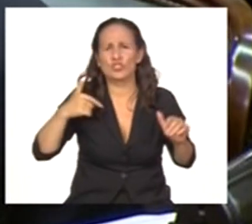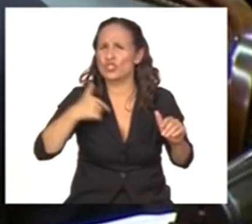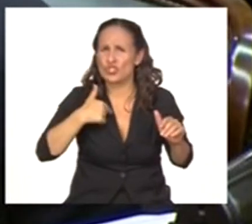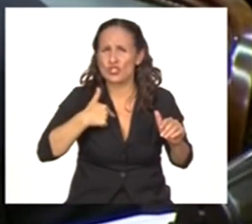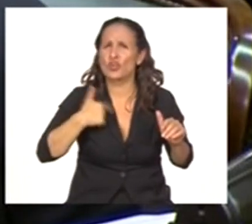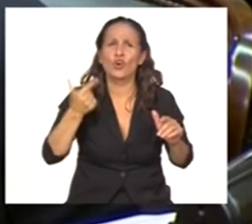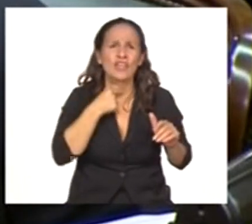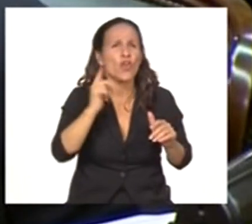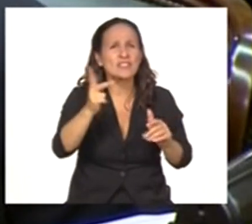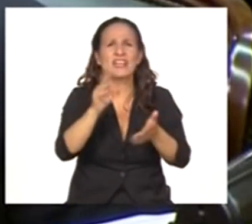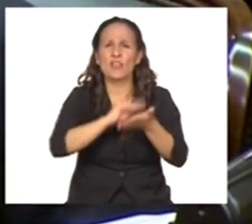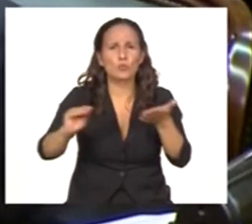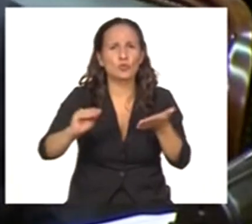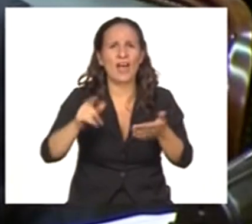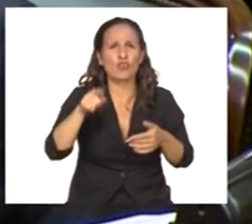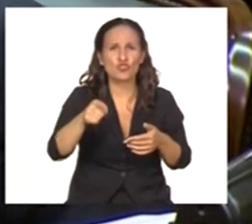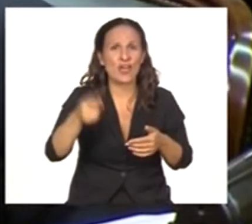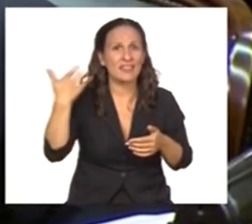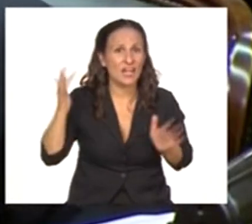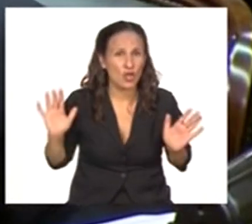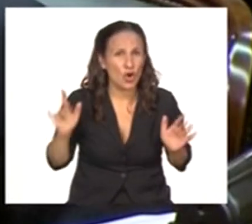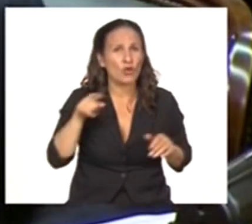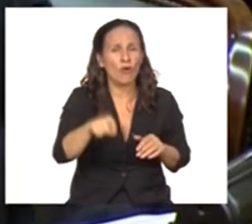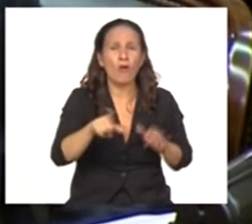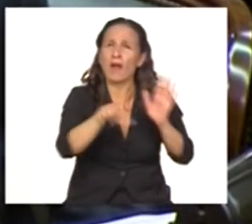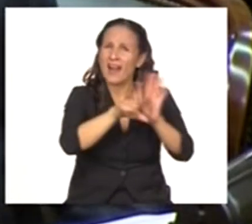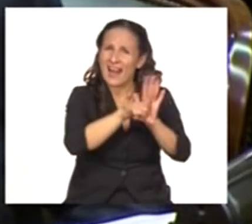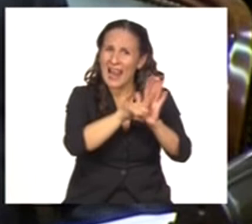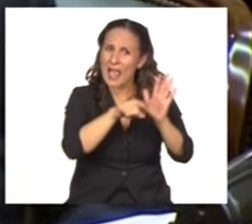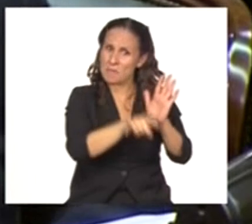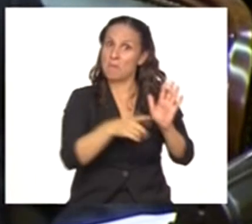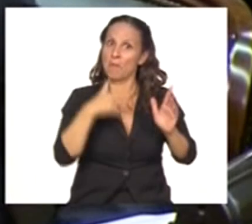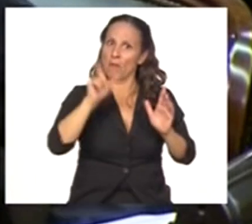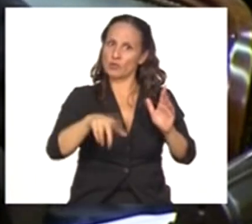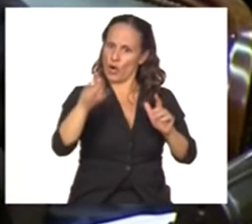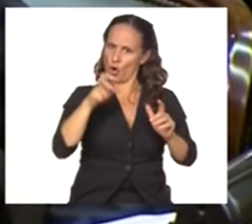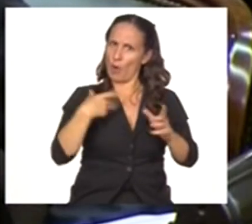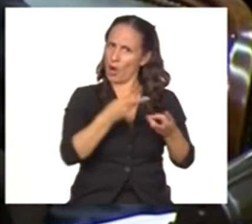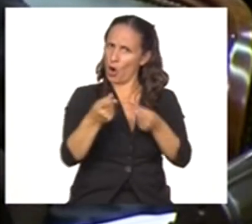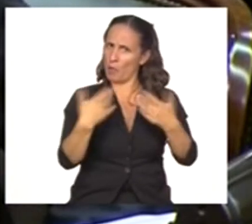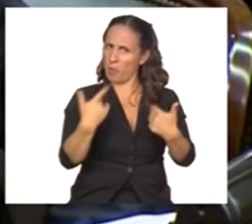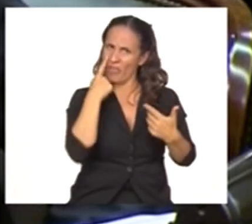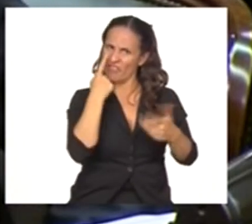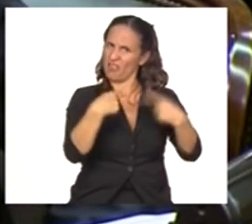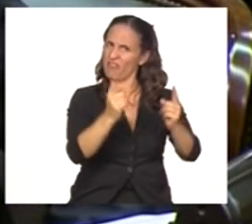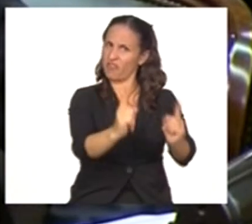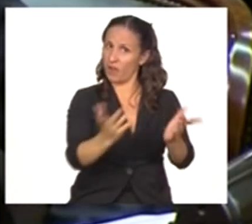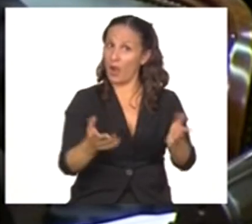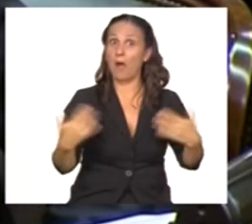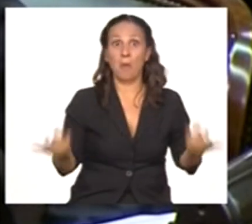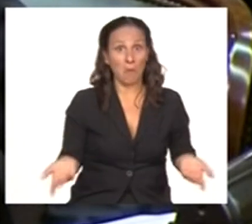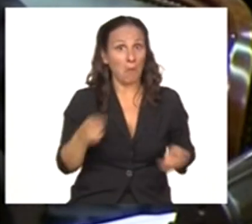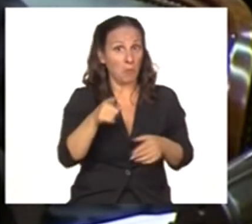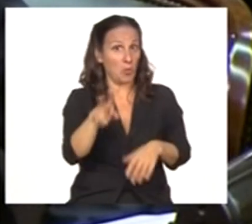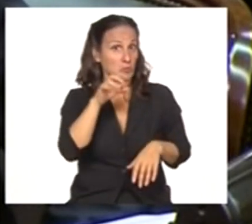diputados anteriormente. Si el reconocimiento es que con esta ley no se pierde poder adquisitivo, entonces lo que estamos reconociendo es que el haber mínimo jubilatorio